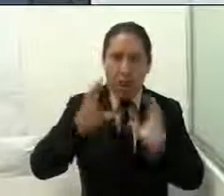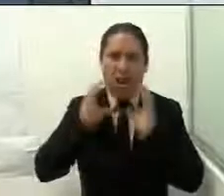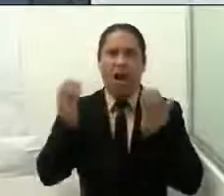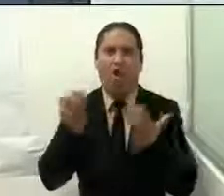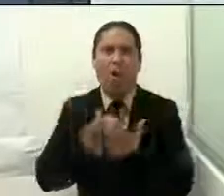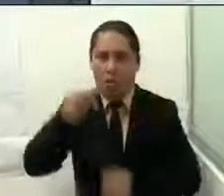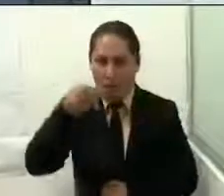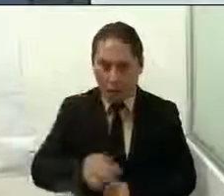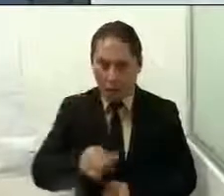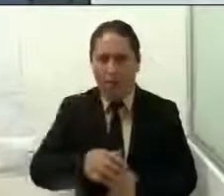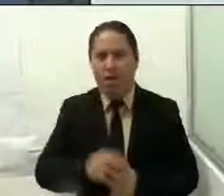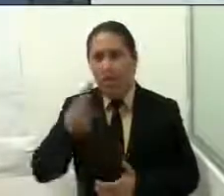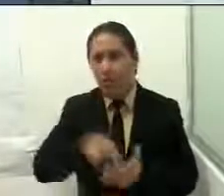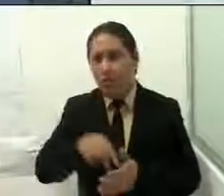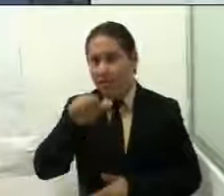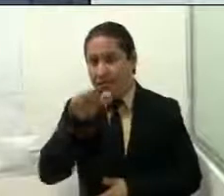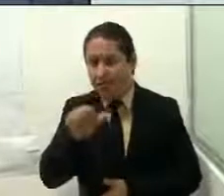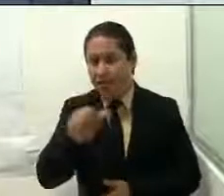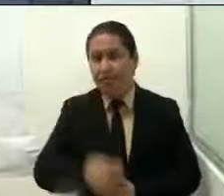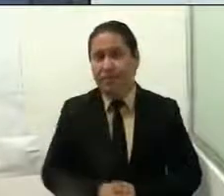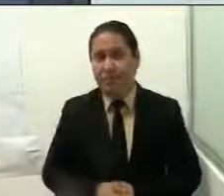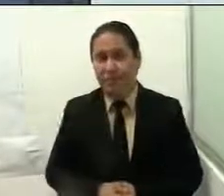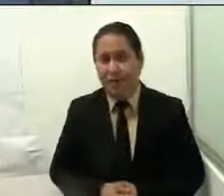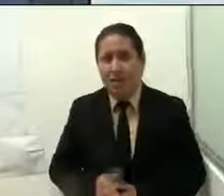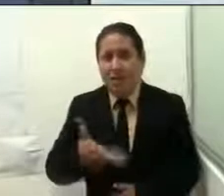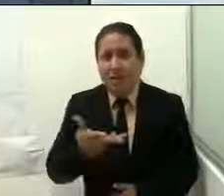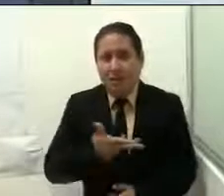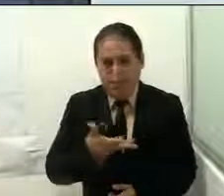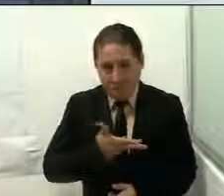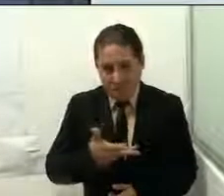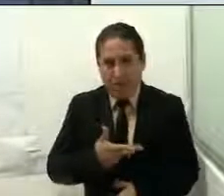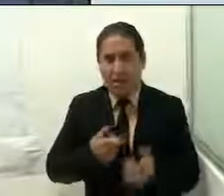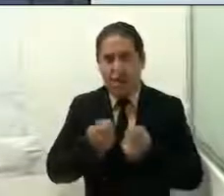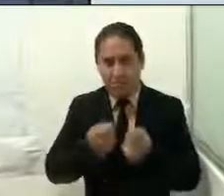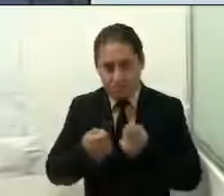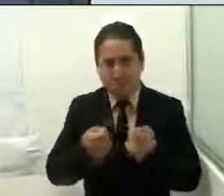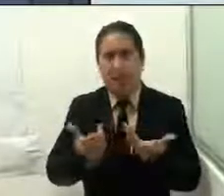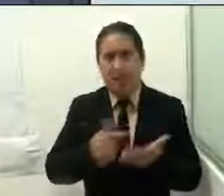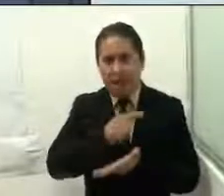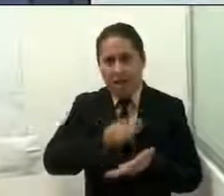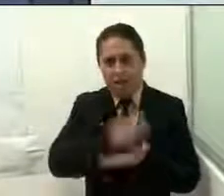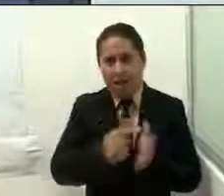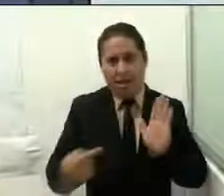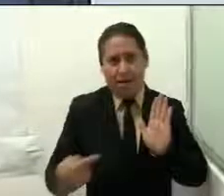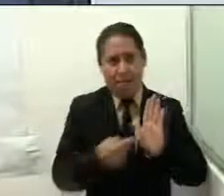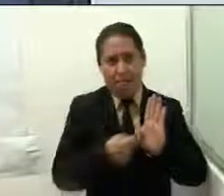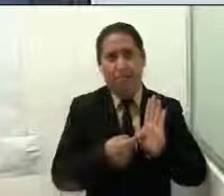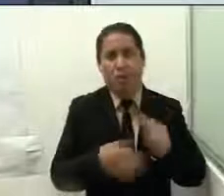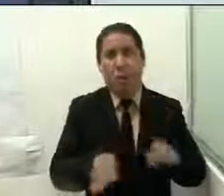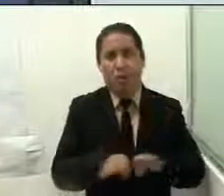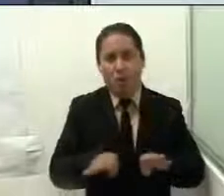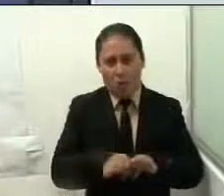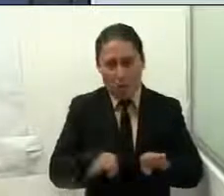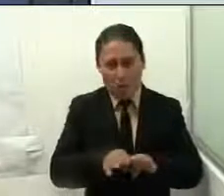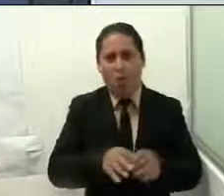del estado en 2016 contamos con un instrumento normativo que fortalece los estatus los